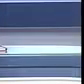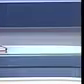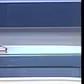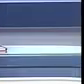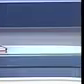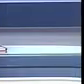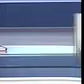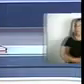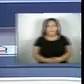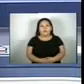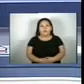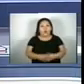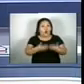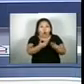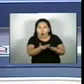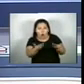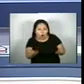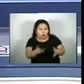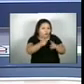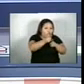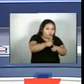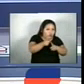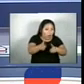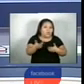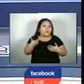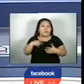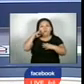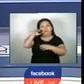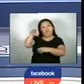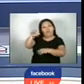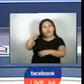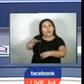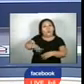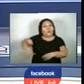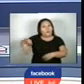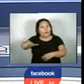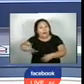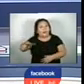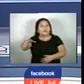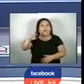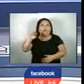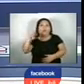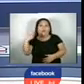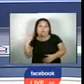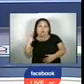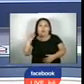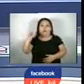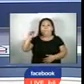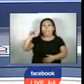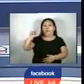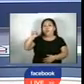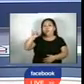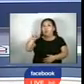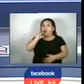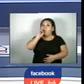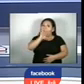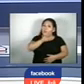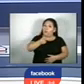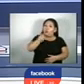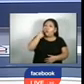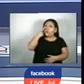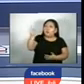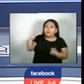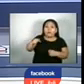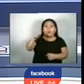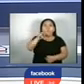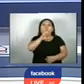Un cargamento de armas y municiones fue incautado en la frontera La Mativa, en la zona oriental. Las autoridades sostienen que el armamento viene desde